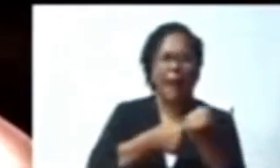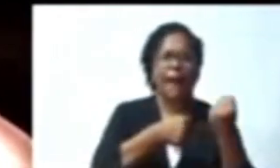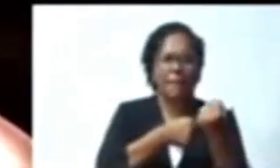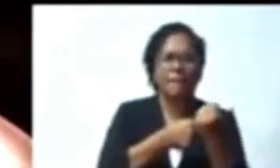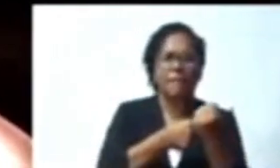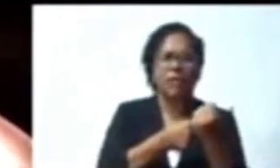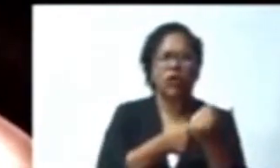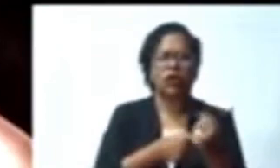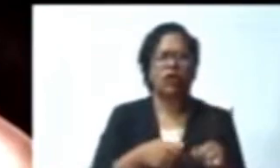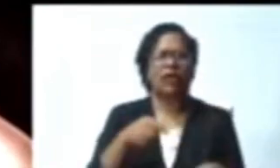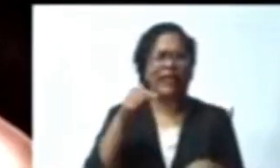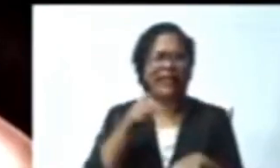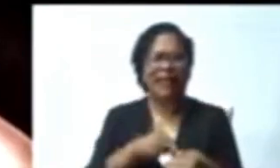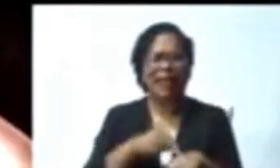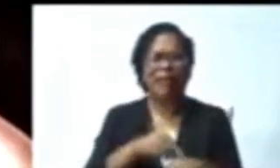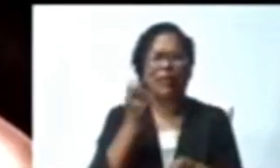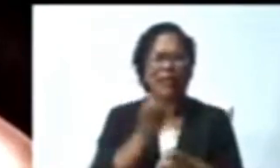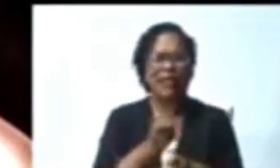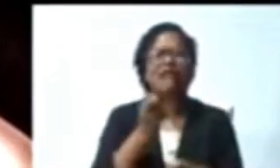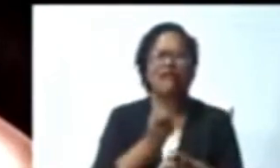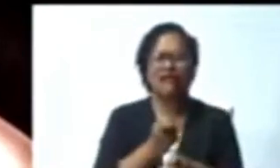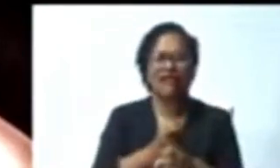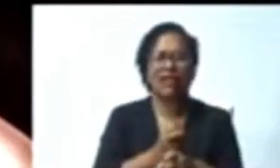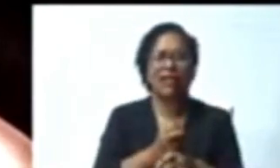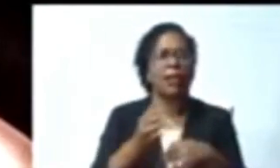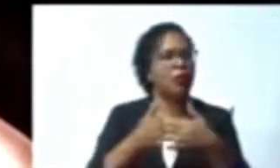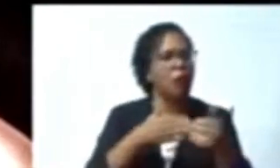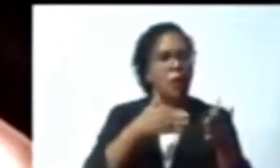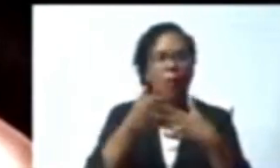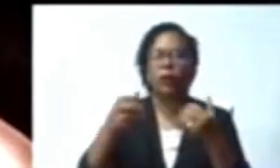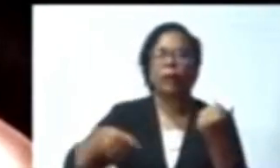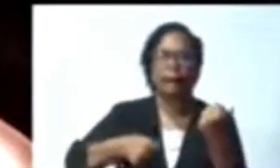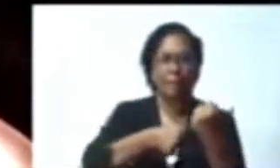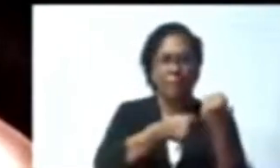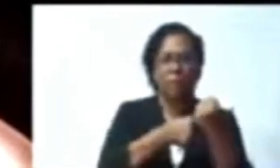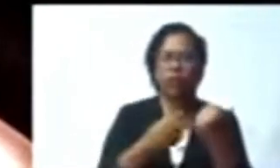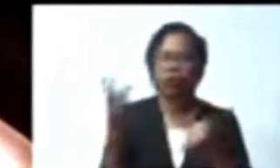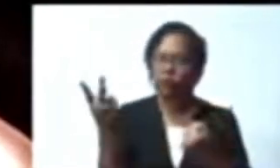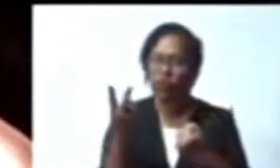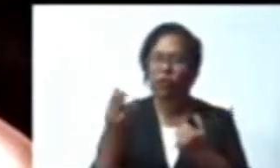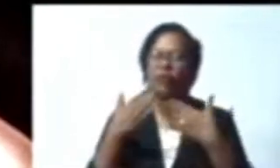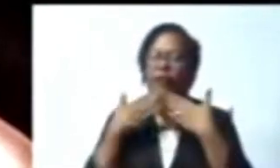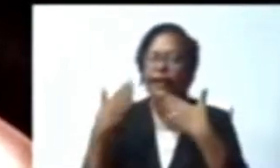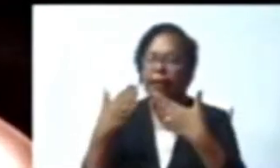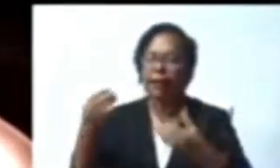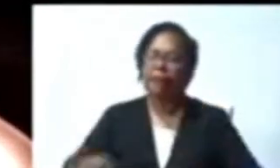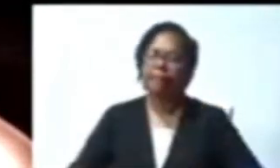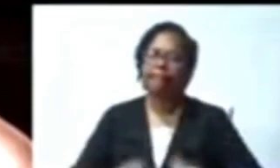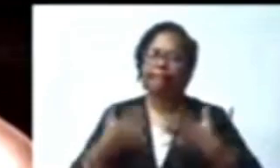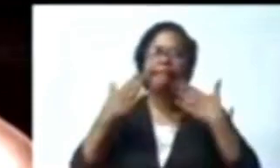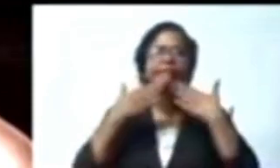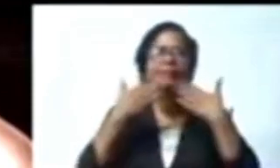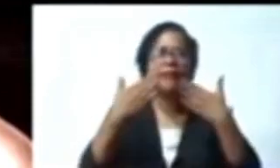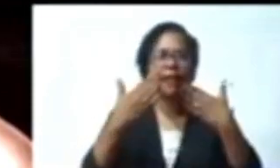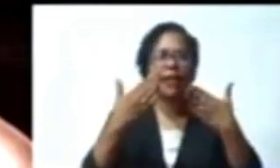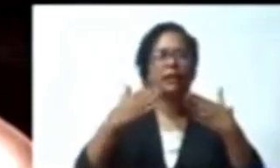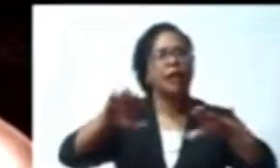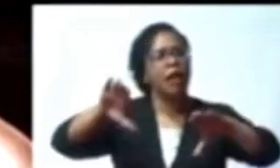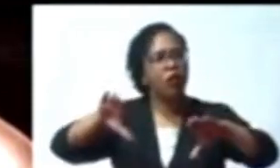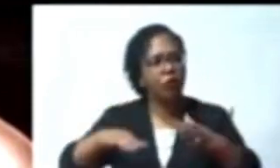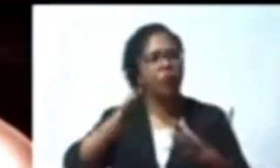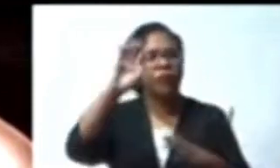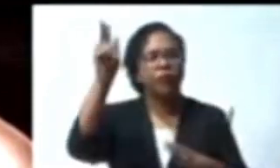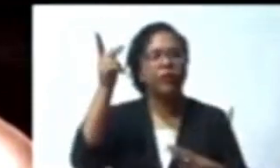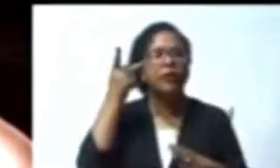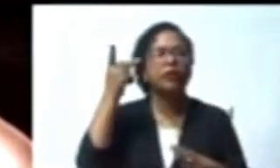fueran más fáciles y mucho más llevaderos. A ustedes, mis compañeros Ibaña y Heriberto, muchísimas gracias de todo corazón, así como a la bancada de la Fuerza del